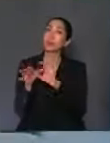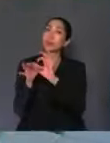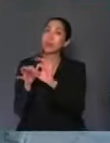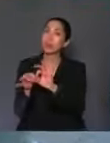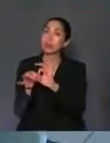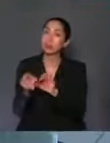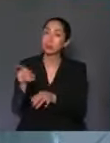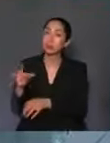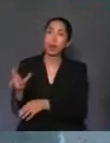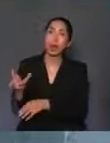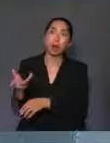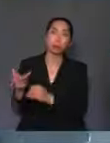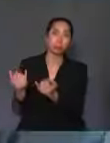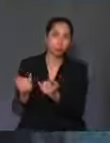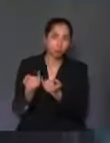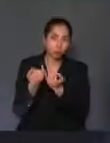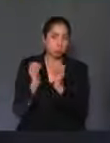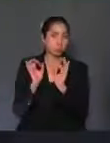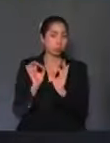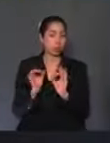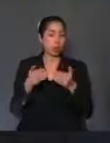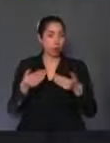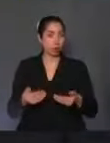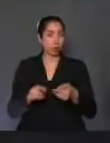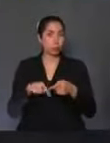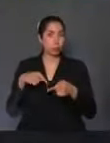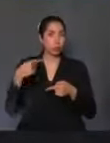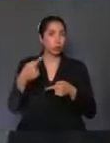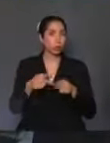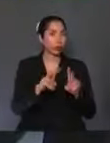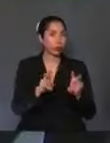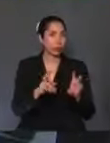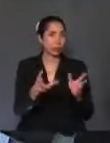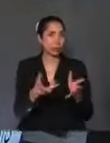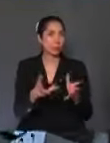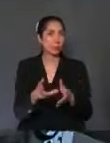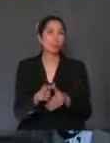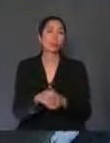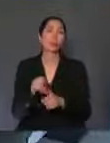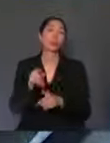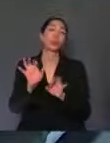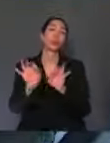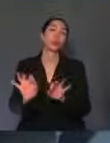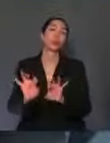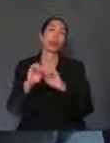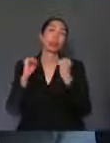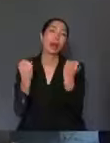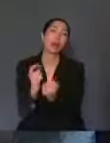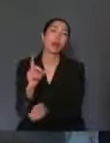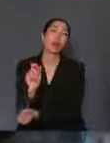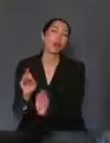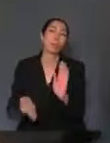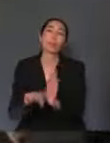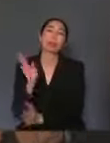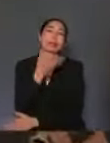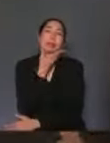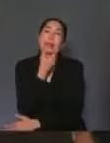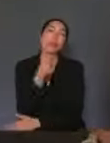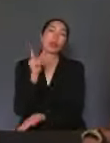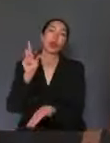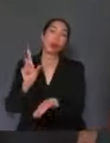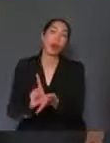el tremendo pase para hablar de lo que viene. Solo decir que le tocó la lata de estar en el local más lindo de Chile, probablemente. El más grande, ¿no? El más grande. El más